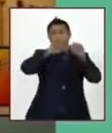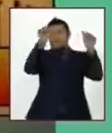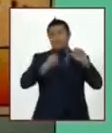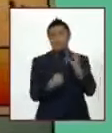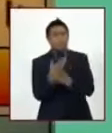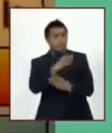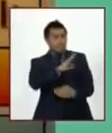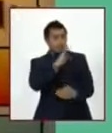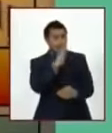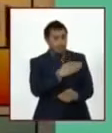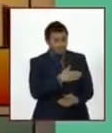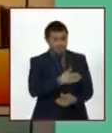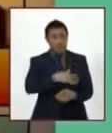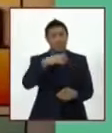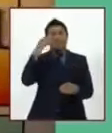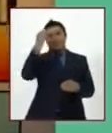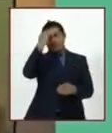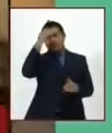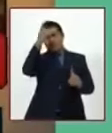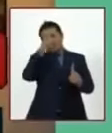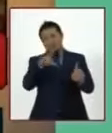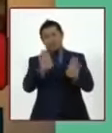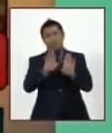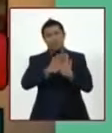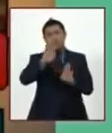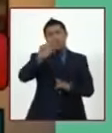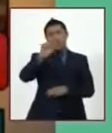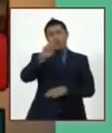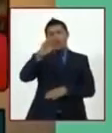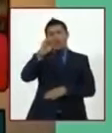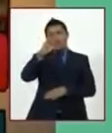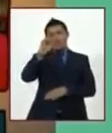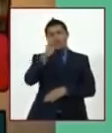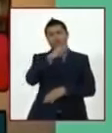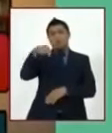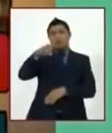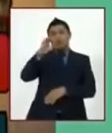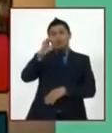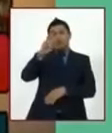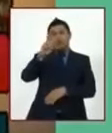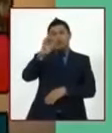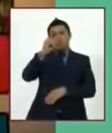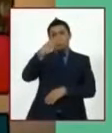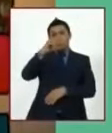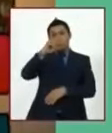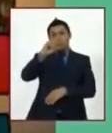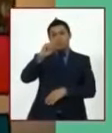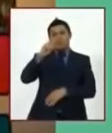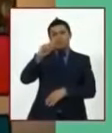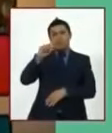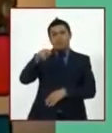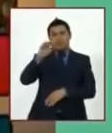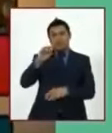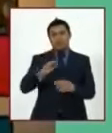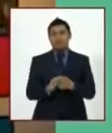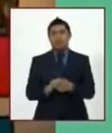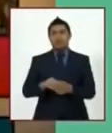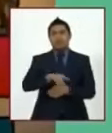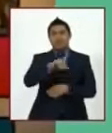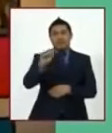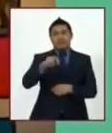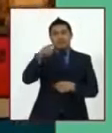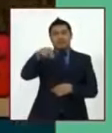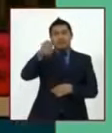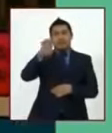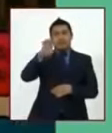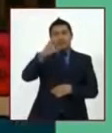es conocido como barroco novohispano. El neoclásico llegó a Nueva España en 1780, en la fase final del